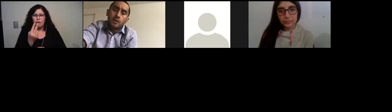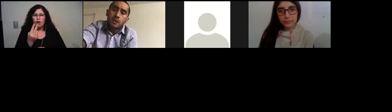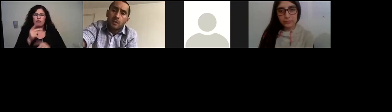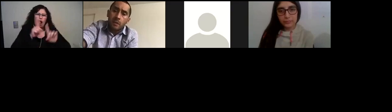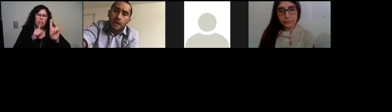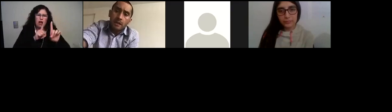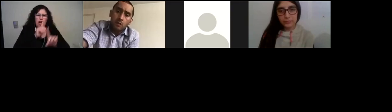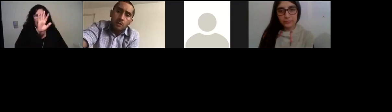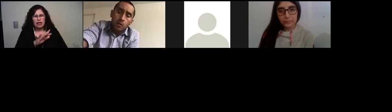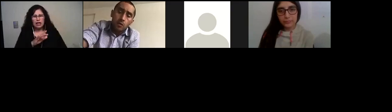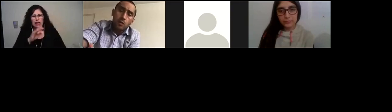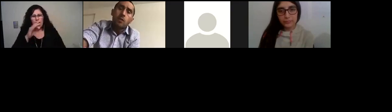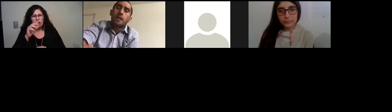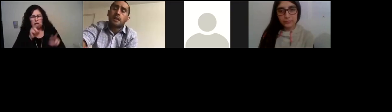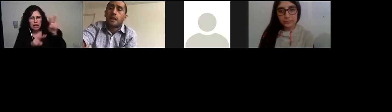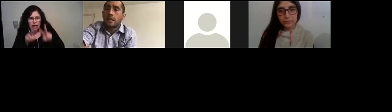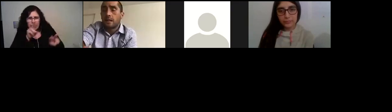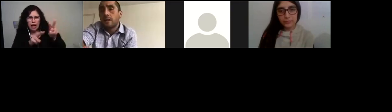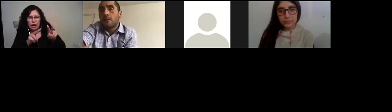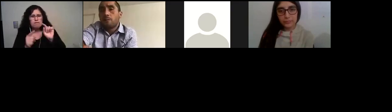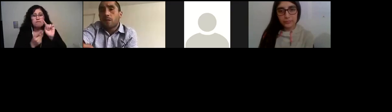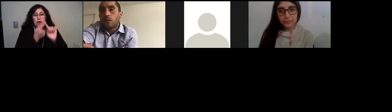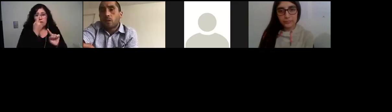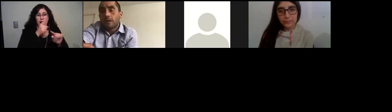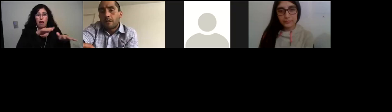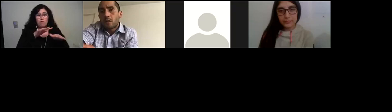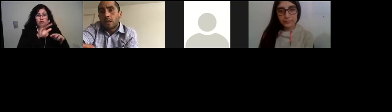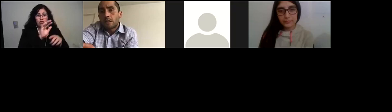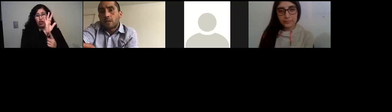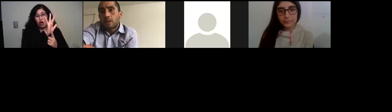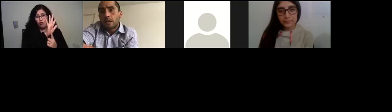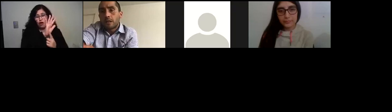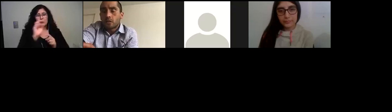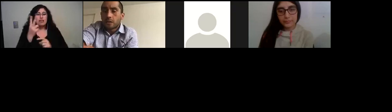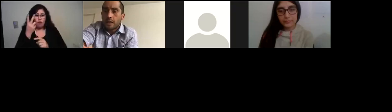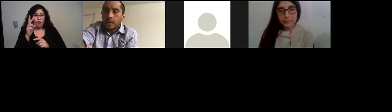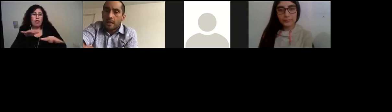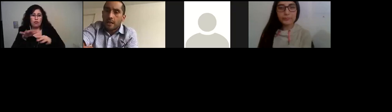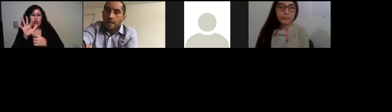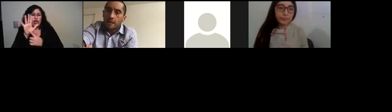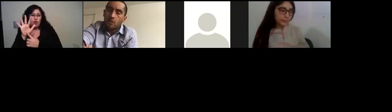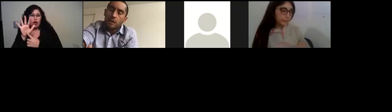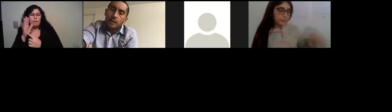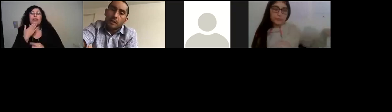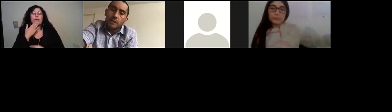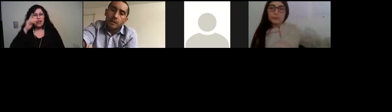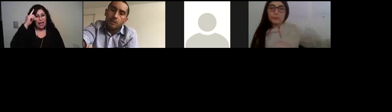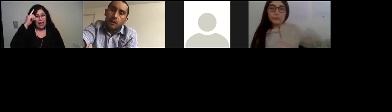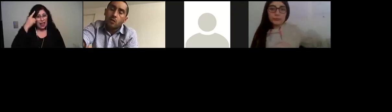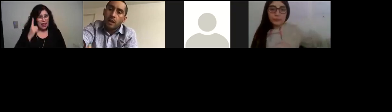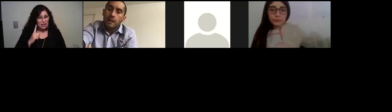De lesión de primera y segunda motoneurona, ¿ya? Y cuando hablamos de lesiones asociadas a un